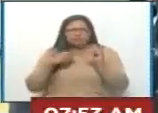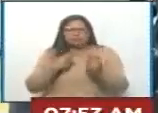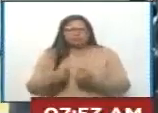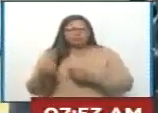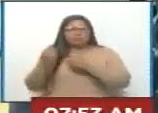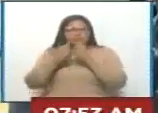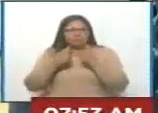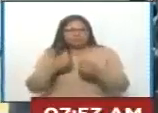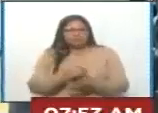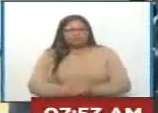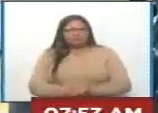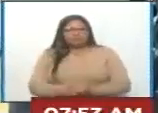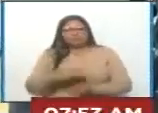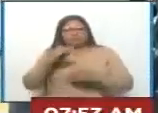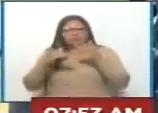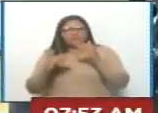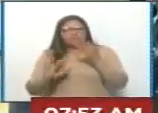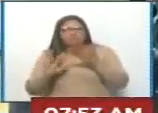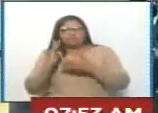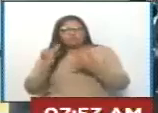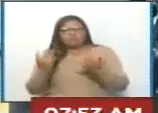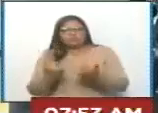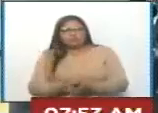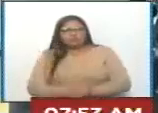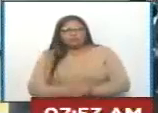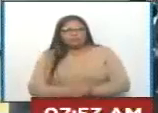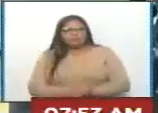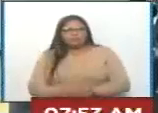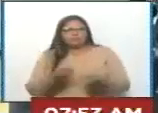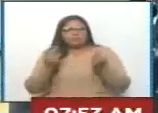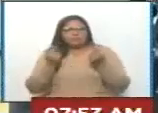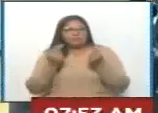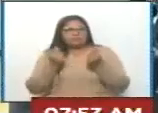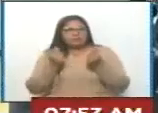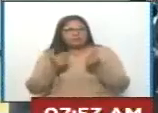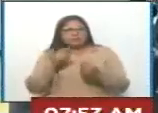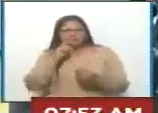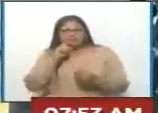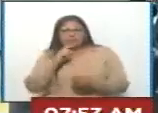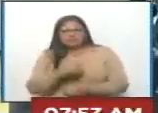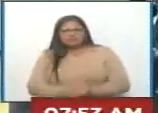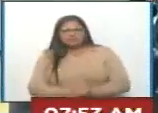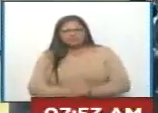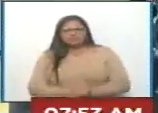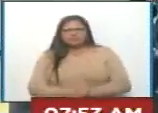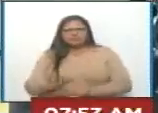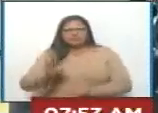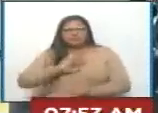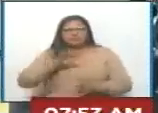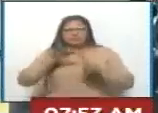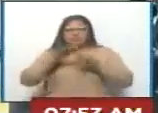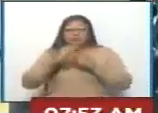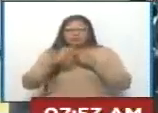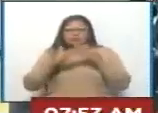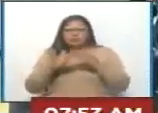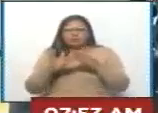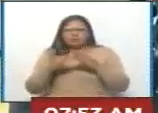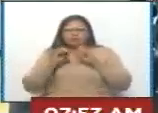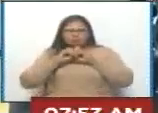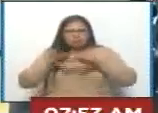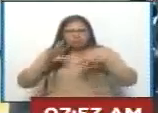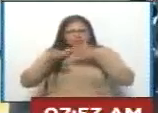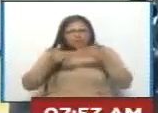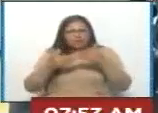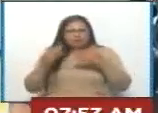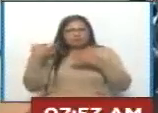y una variable fundamental, el salario. Entonces, a partir de esta situación, se desatan los demonios y los que